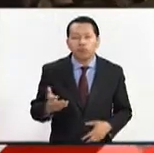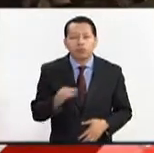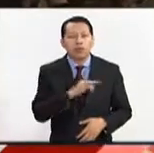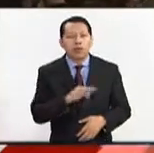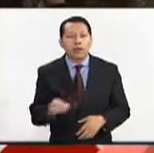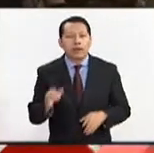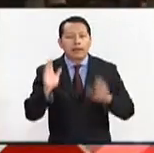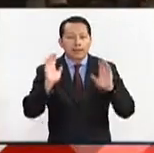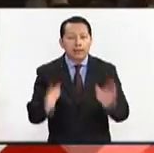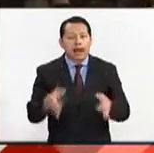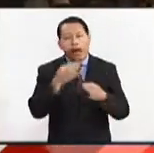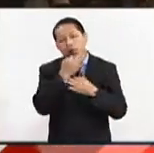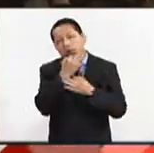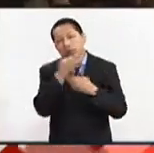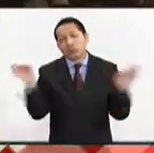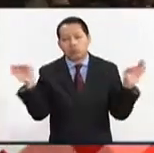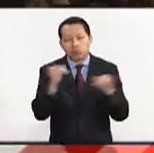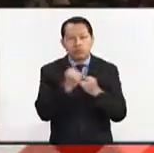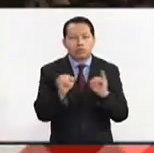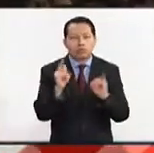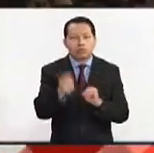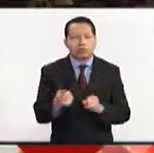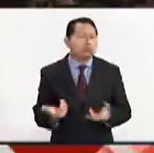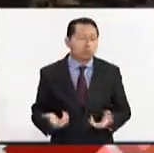esperado nombramiento de independencia.